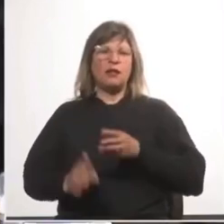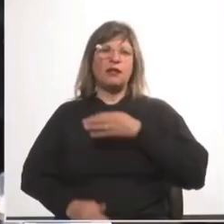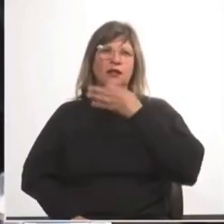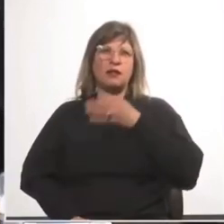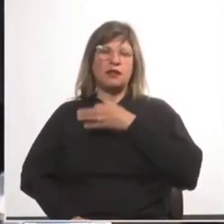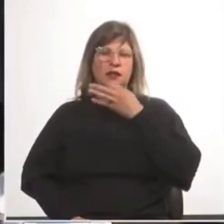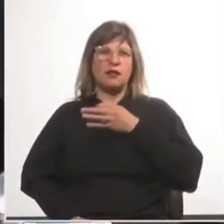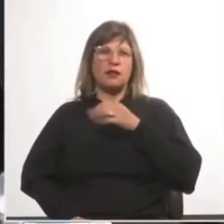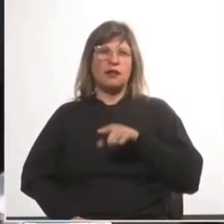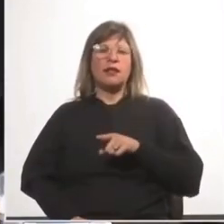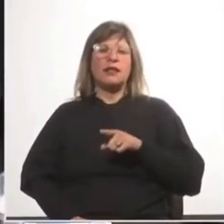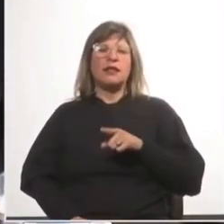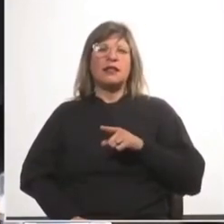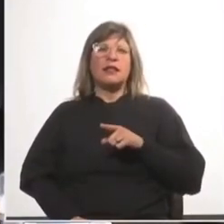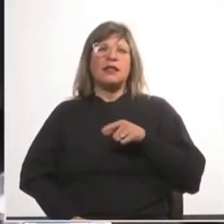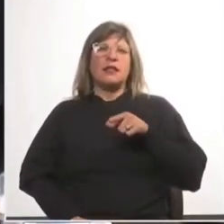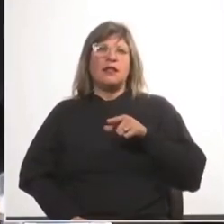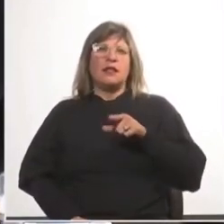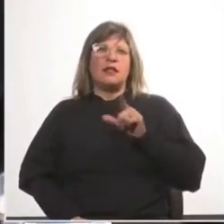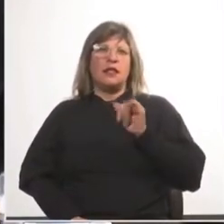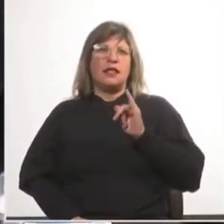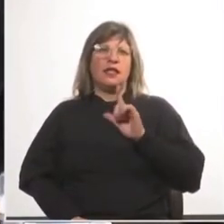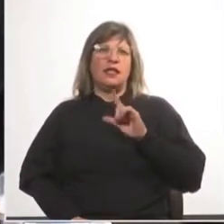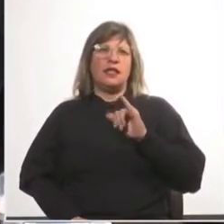La senadora Quetichian.